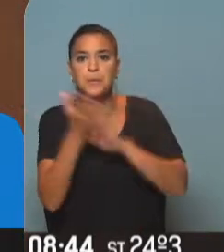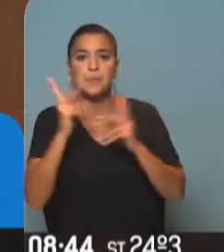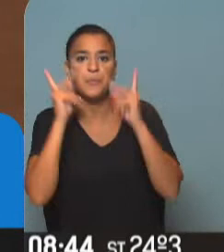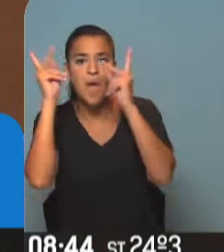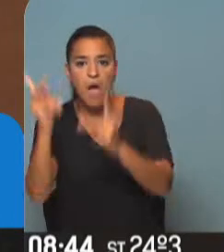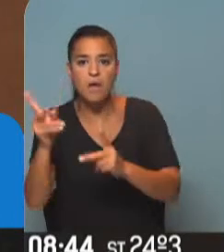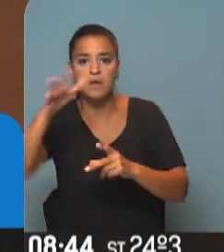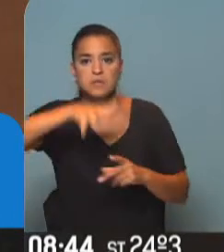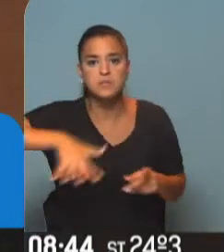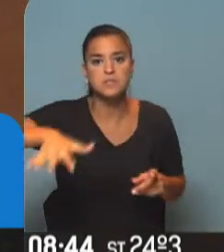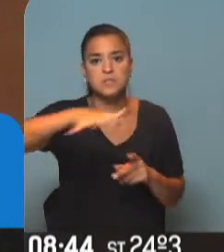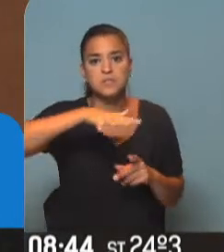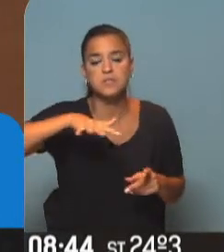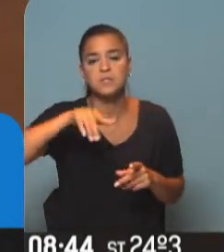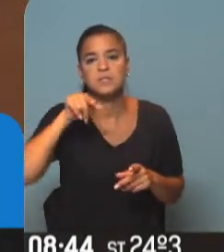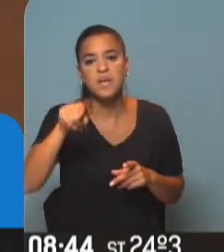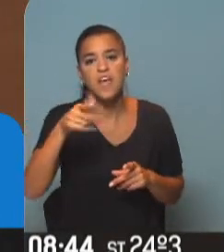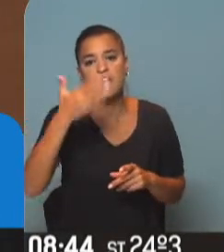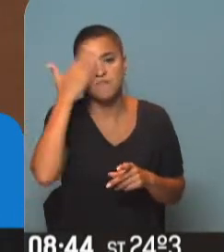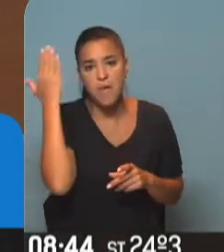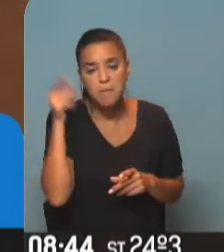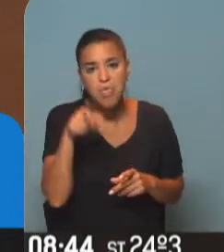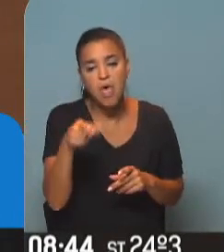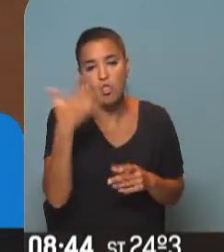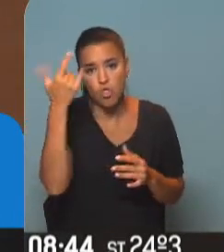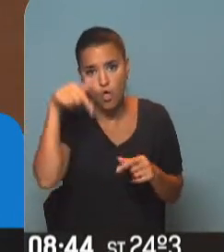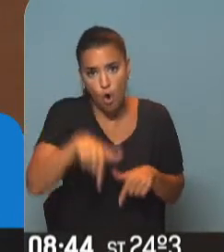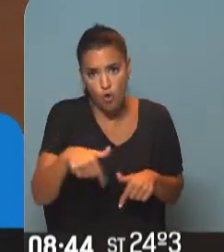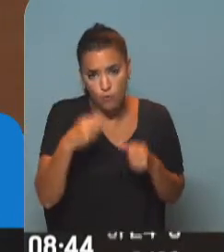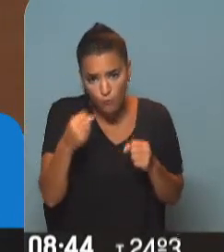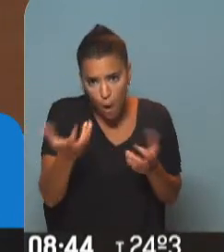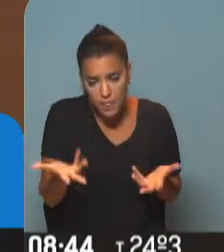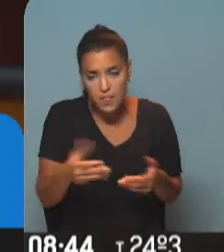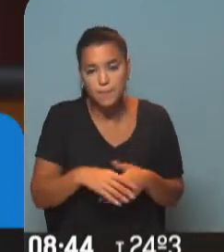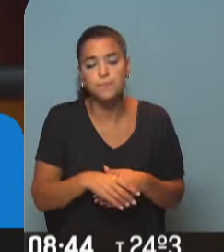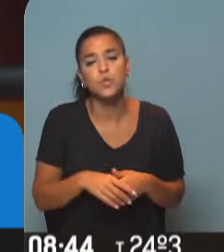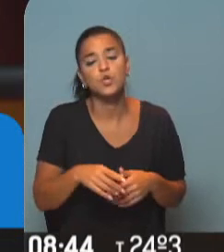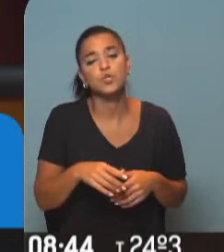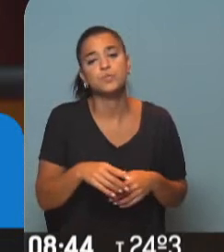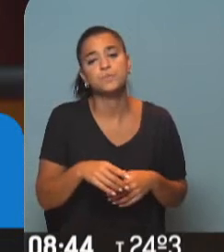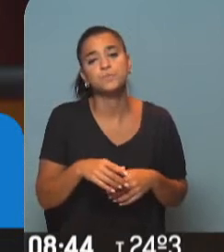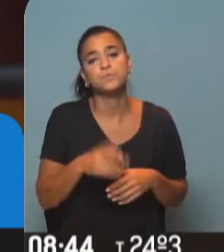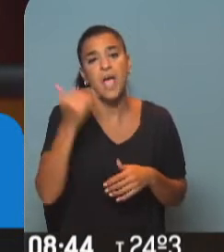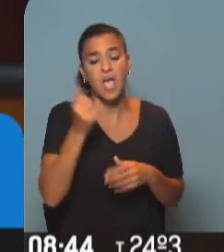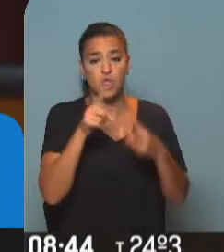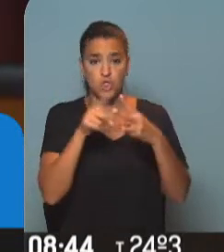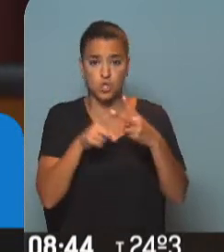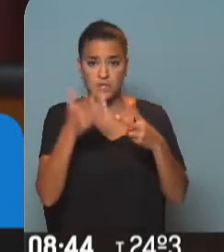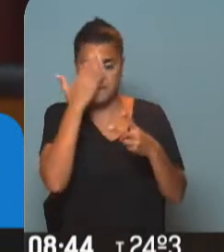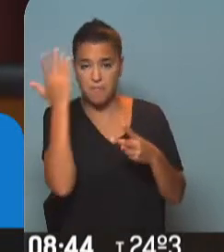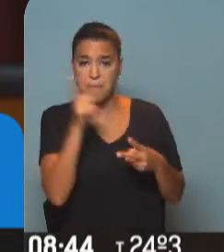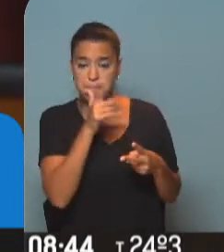van a ir a esas zonas donde la enfermedad hoy por hoy está muy fuerte bueno nosotros ahí hay dos enfermedades parecidas